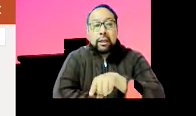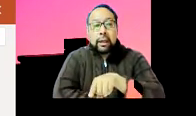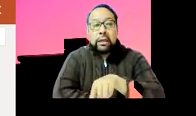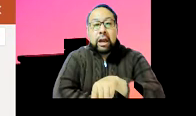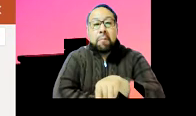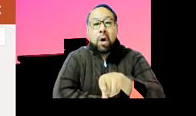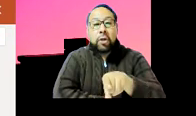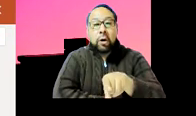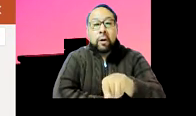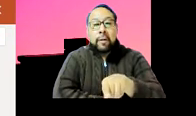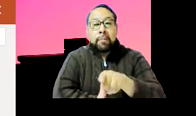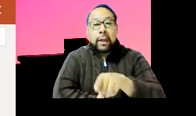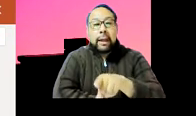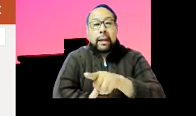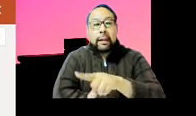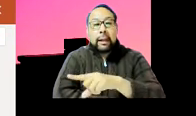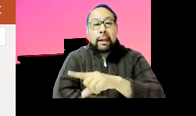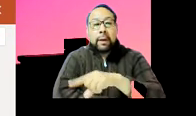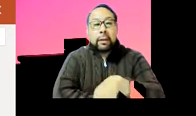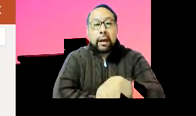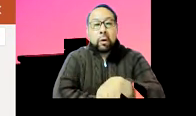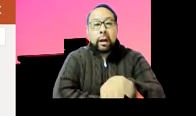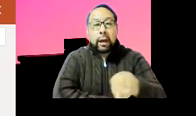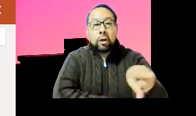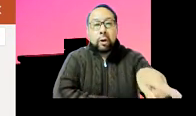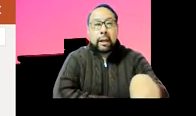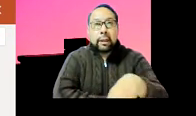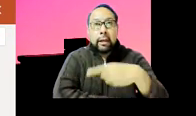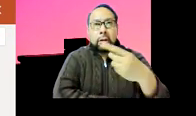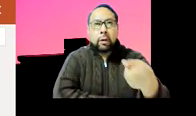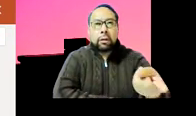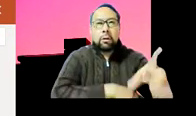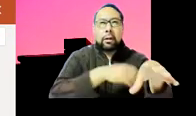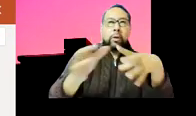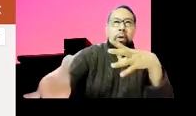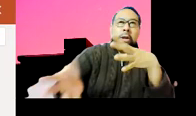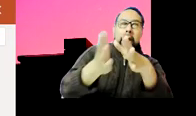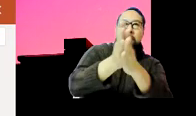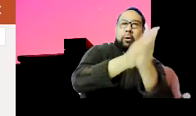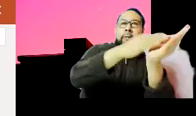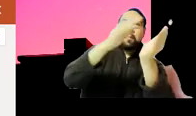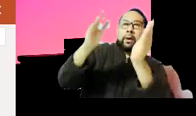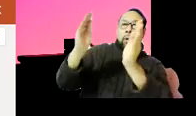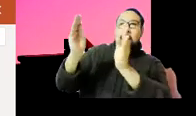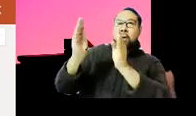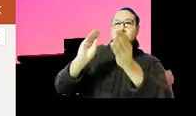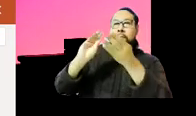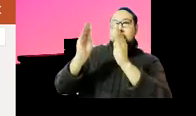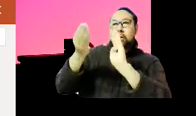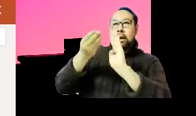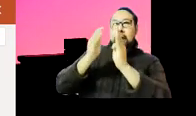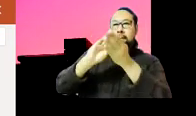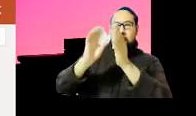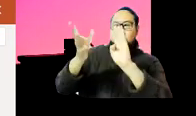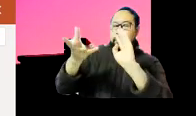uno dice y el modo en el que el adversario reacciona ante esto. Esto nos está poniendo un ejemplo cuando hay